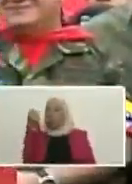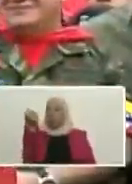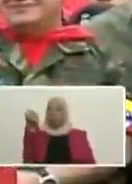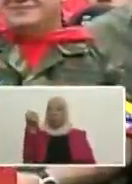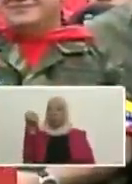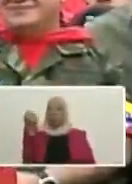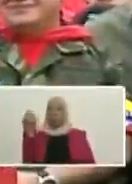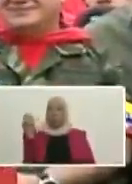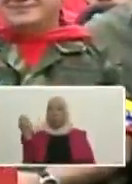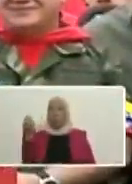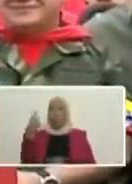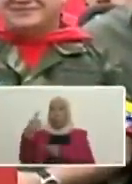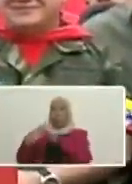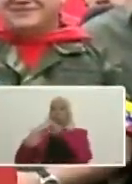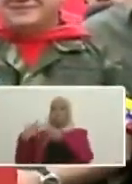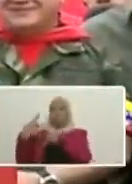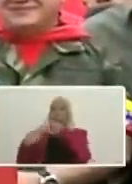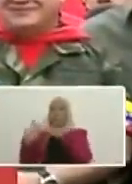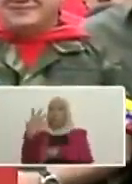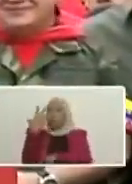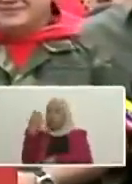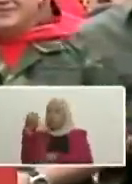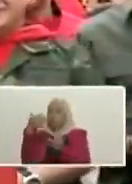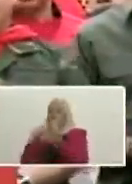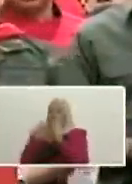todo este proceso